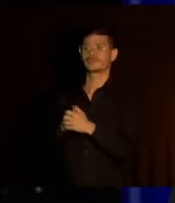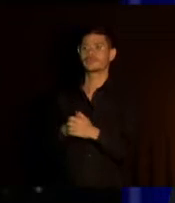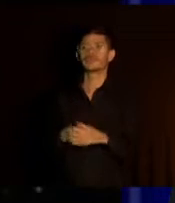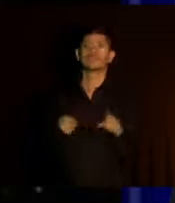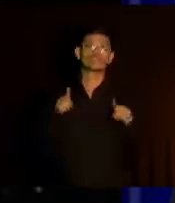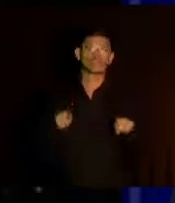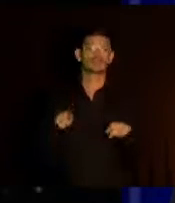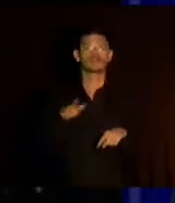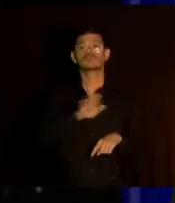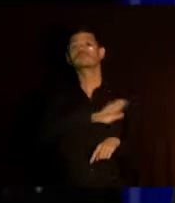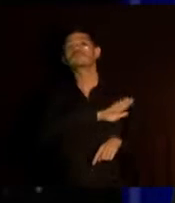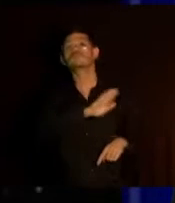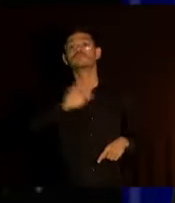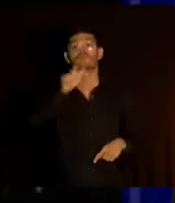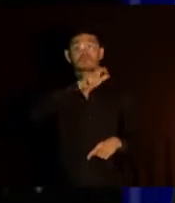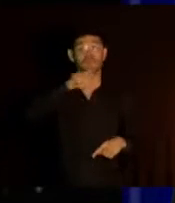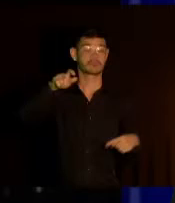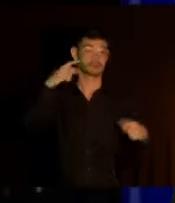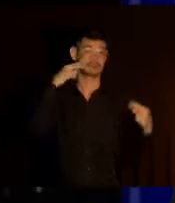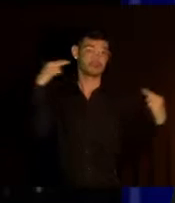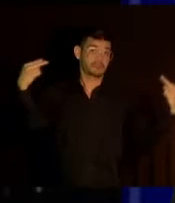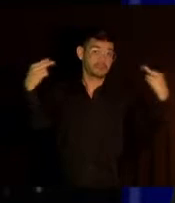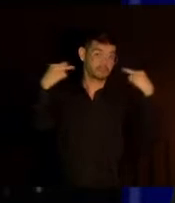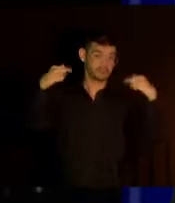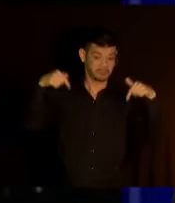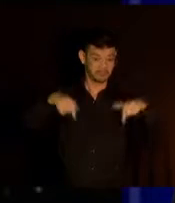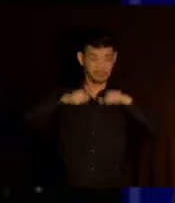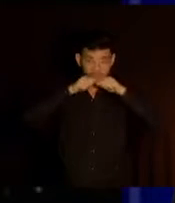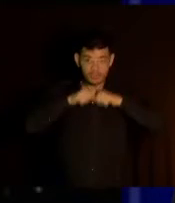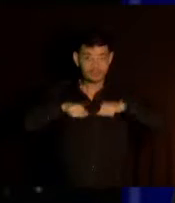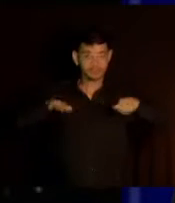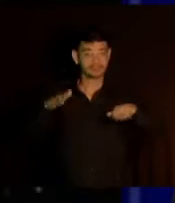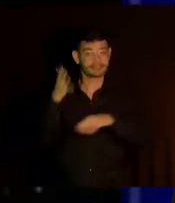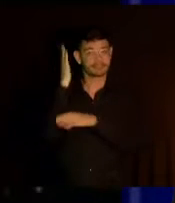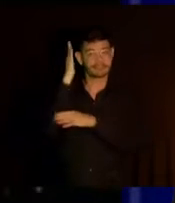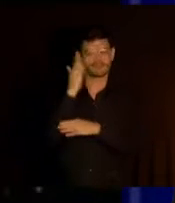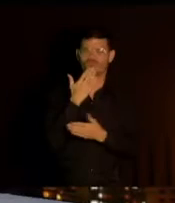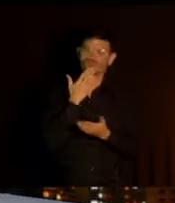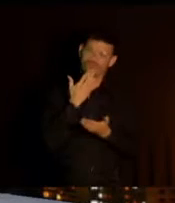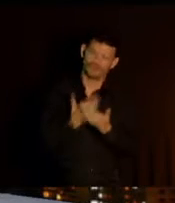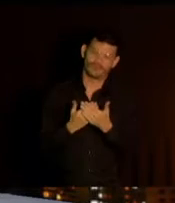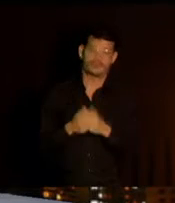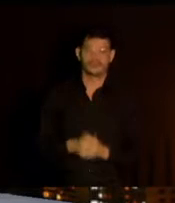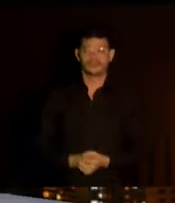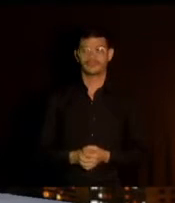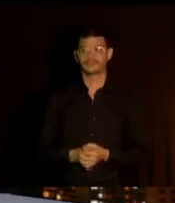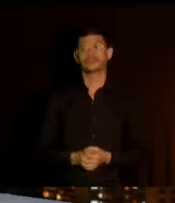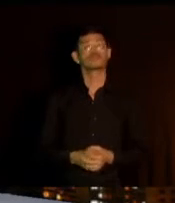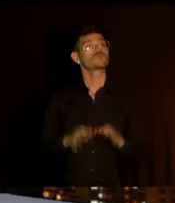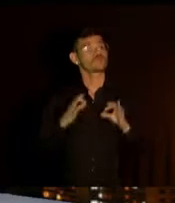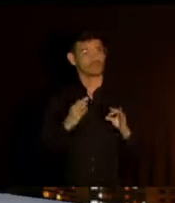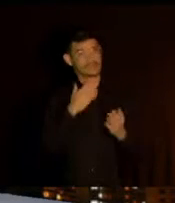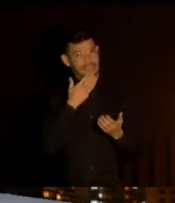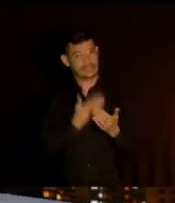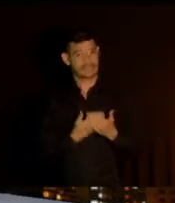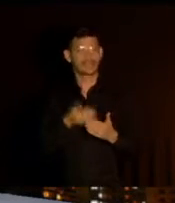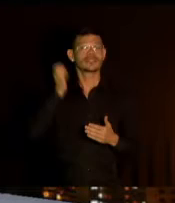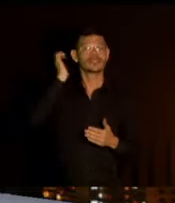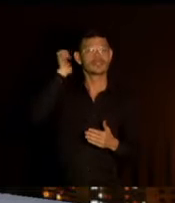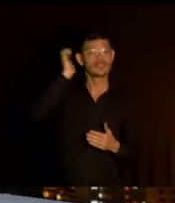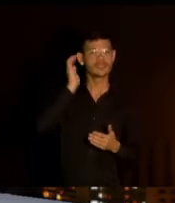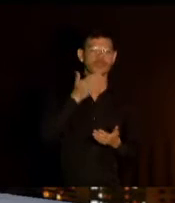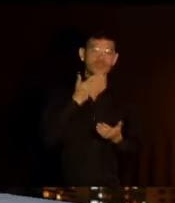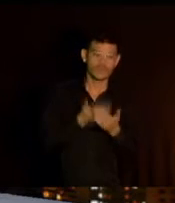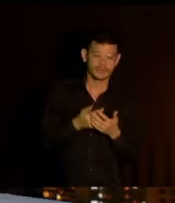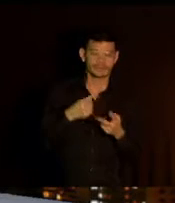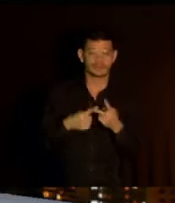pues a toda la gente que estuvo muy pendiente de esta transmisión, mil gracias. Muy bien, y el agradecimiento también a Juan Pablo Salazar, a